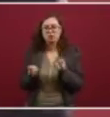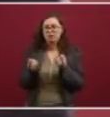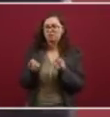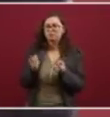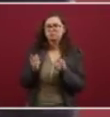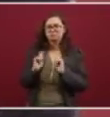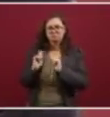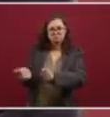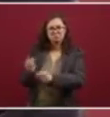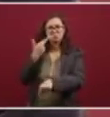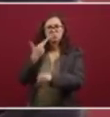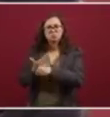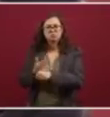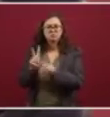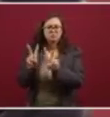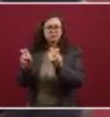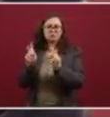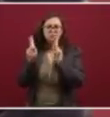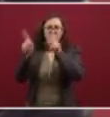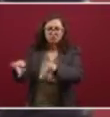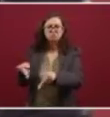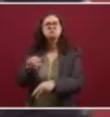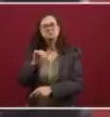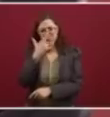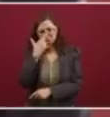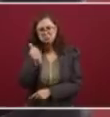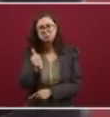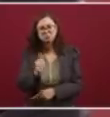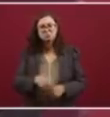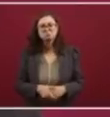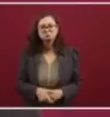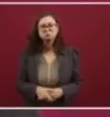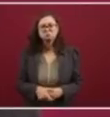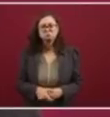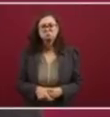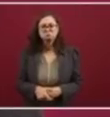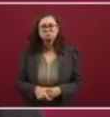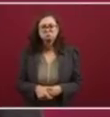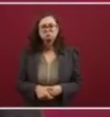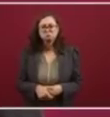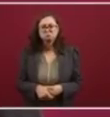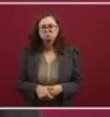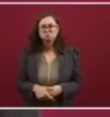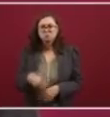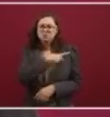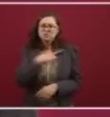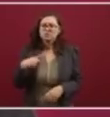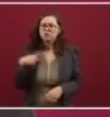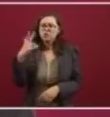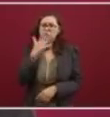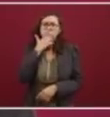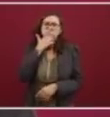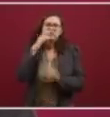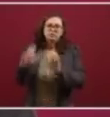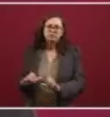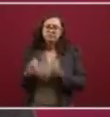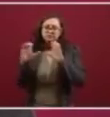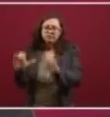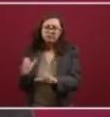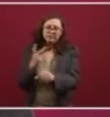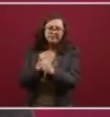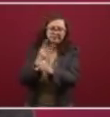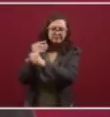del panteón de Cuautla, y tiene razón, o sea, hay que conservar